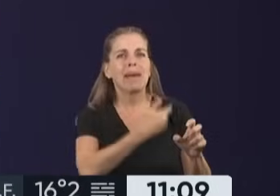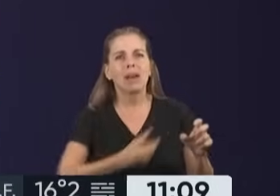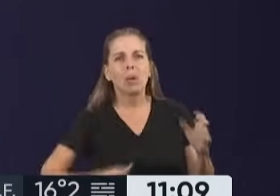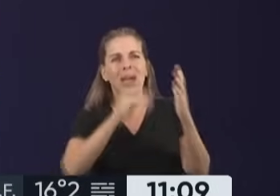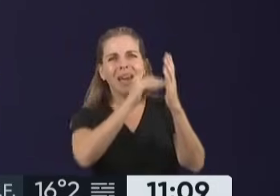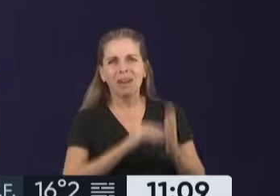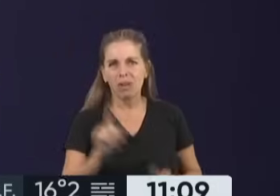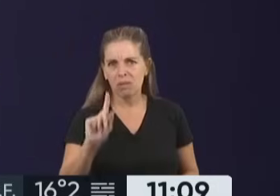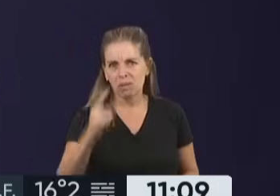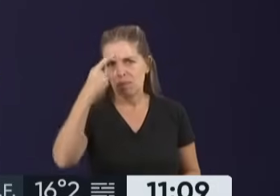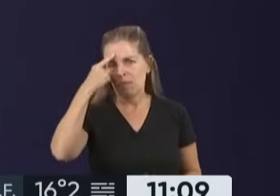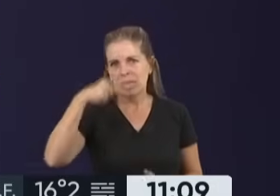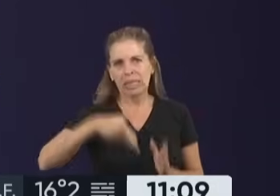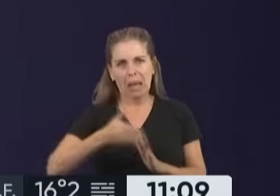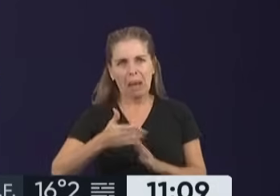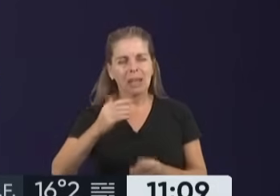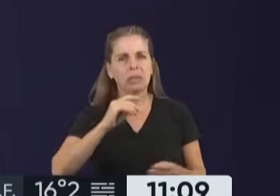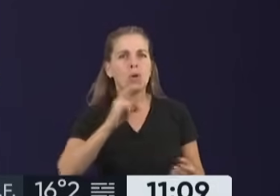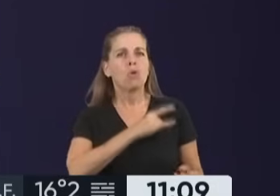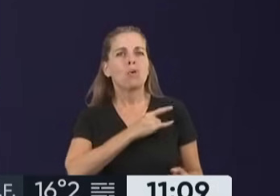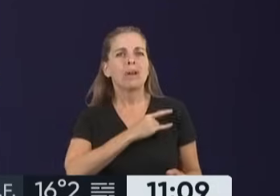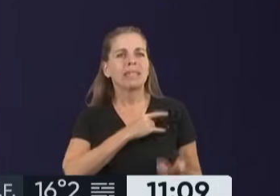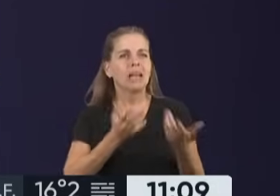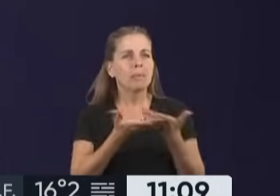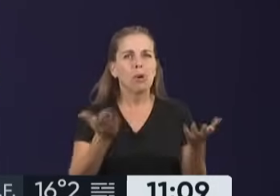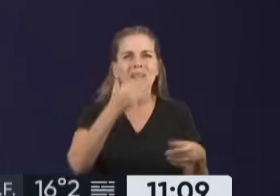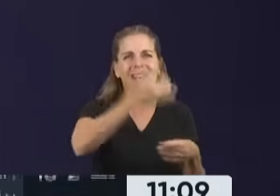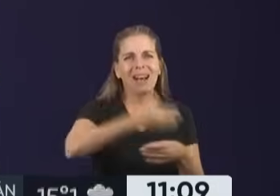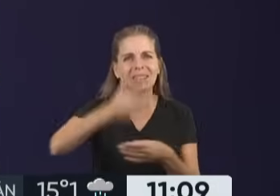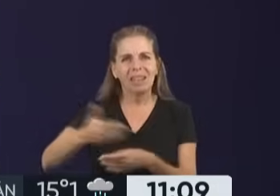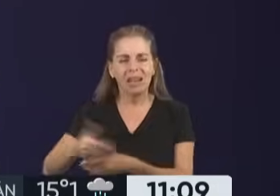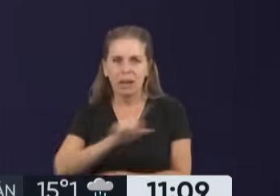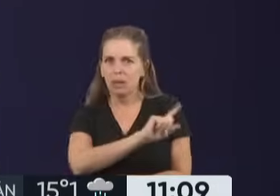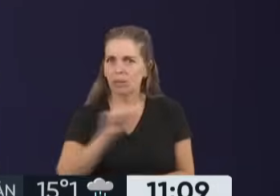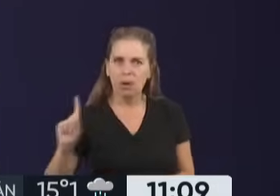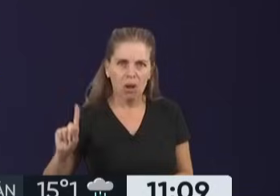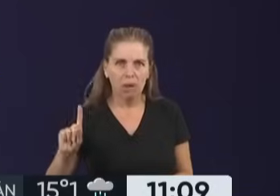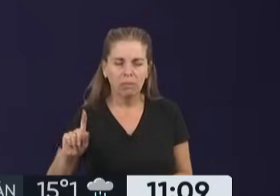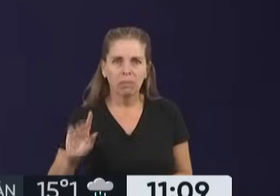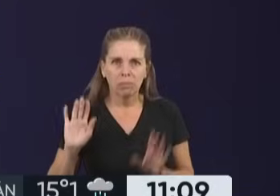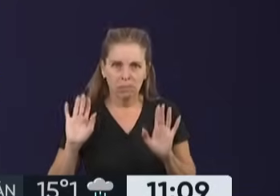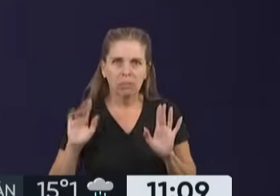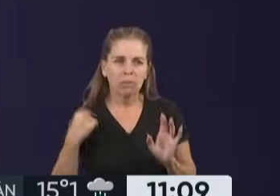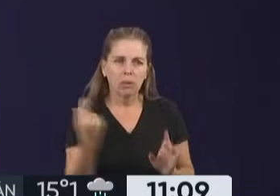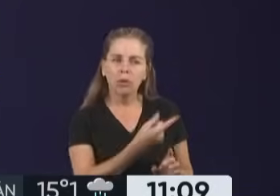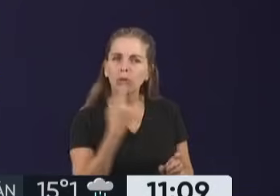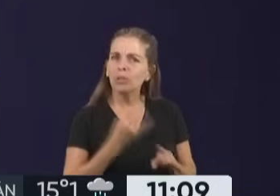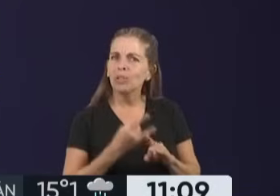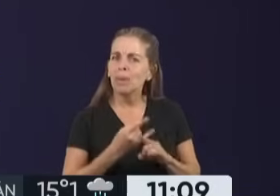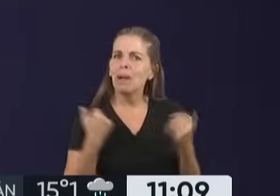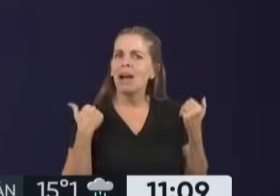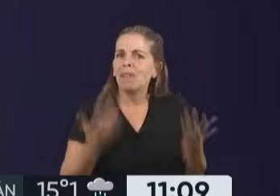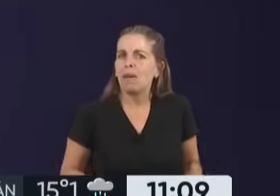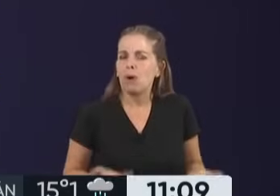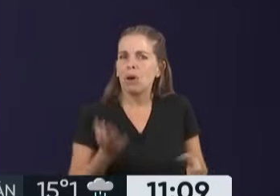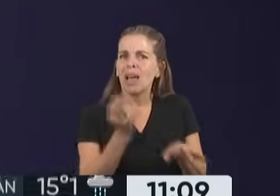agenda nuestra cerrar una universidad pública y somos, te diría que de los mayores defensores de la educación